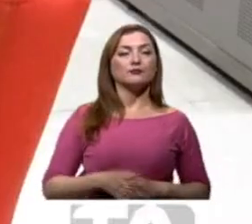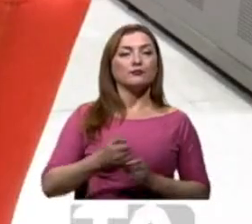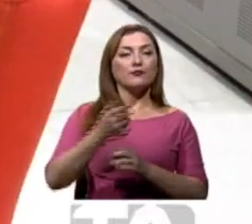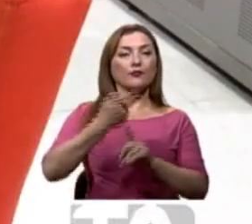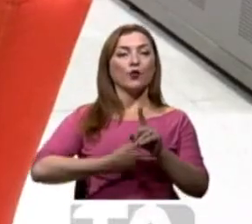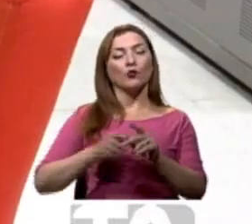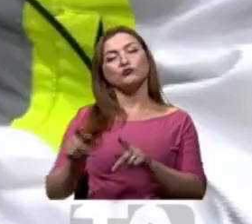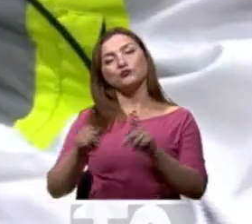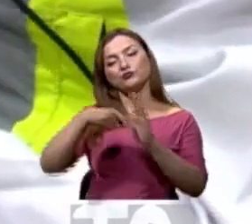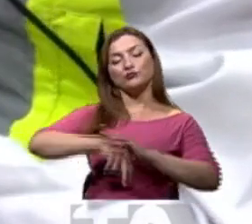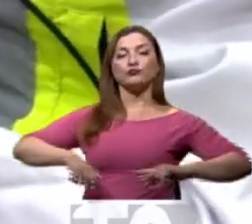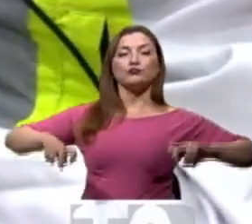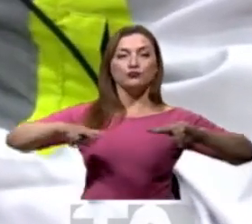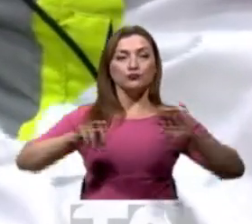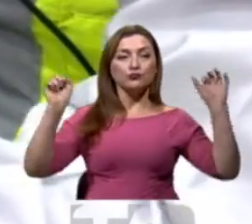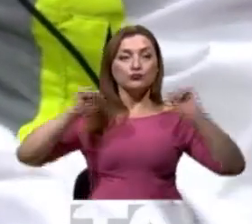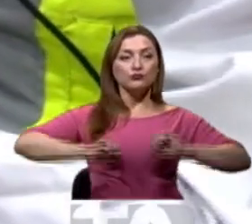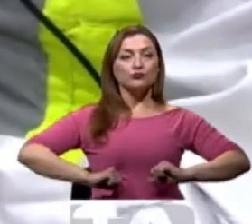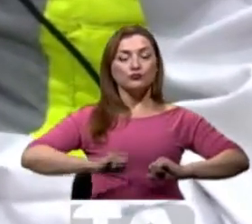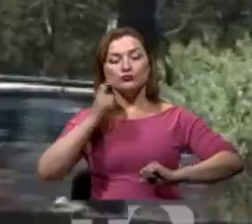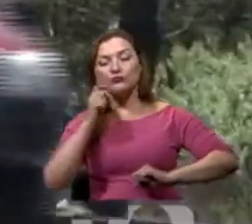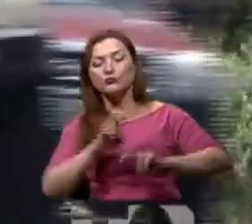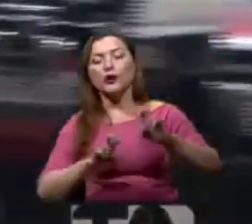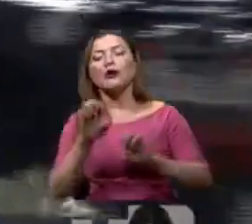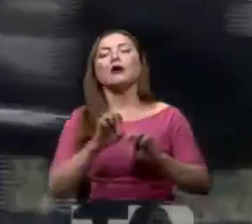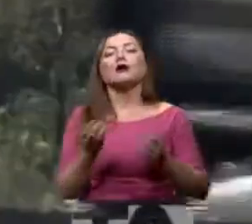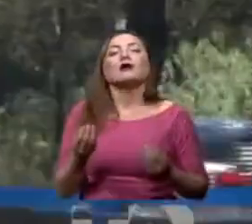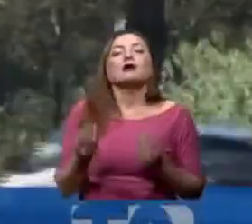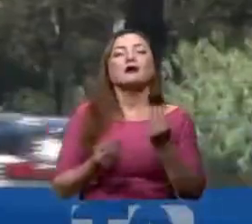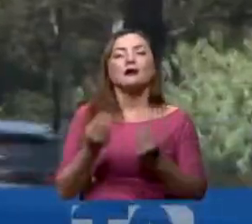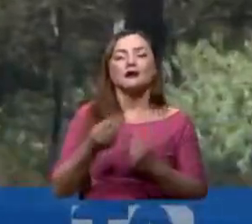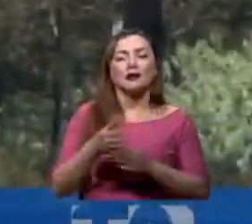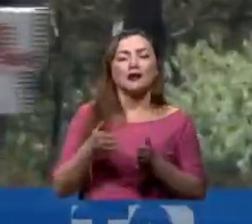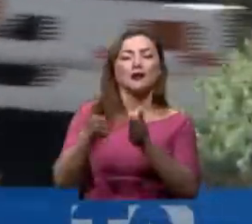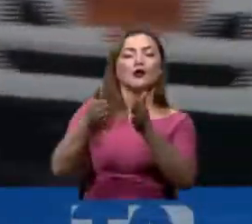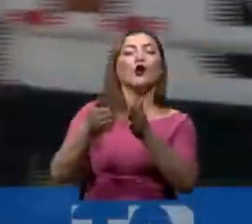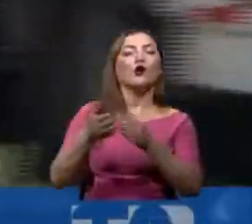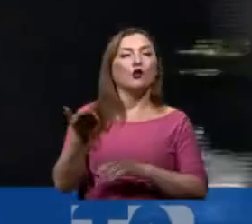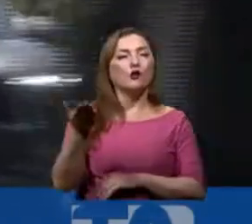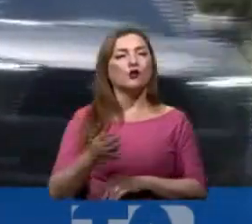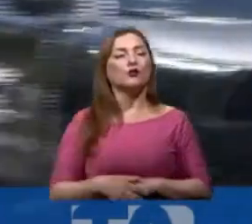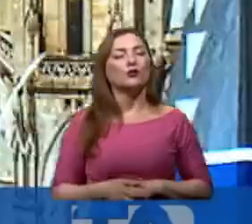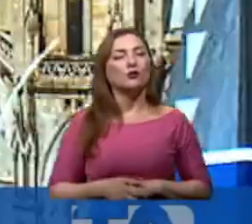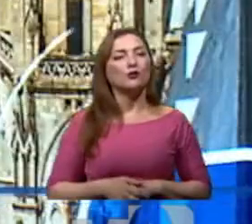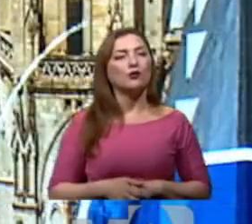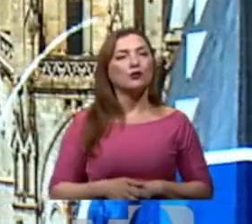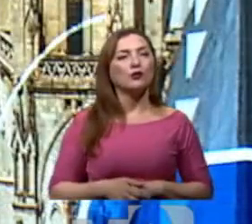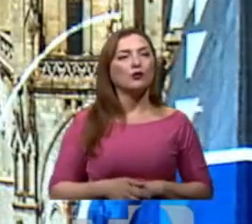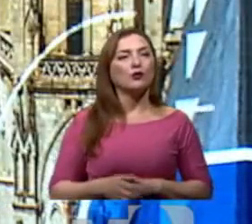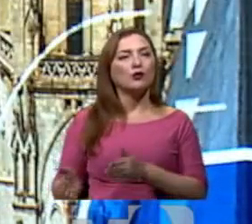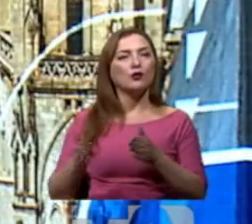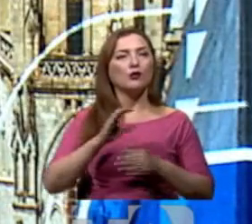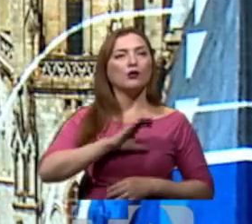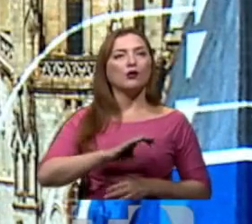estará lista una auditoría con la que se podría definir nuevas acciones a adoptar en la avenida Simón Bolívar.